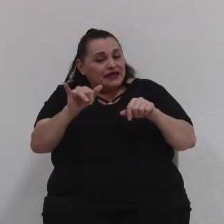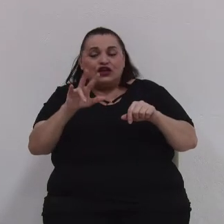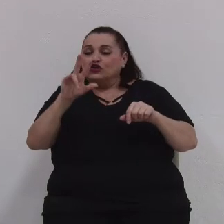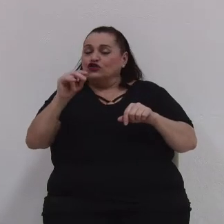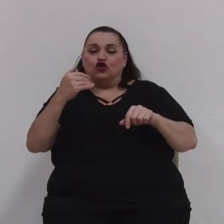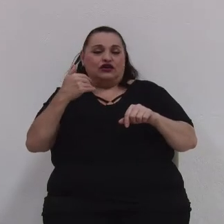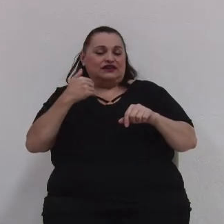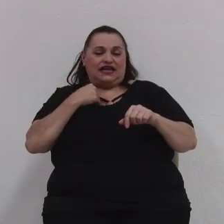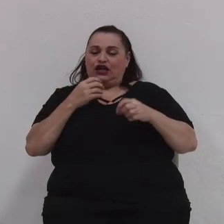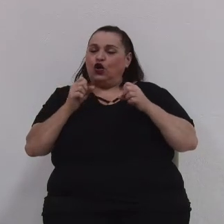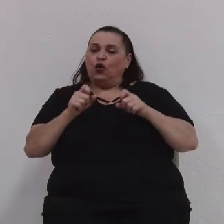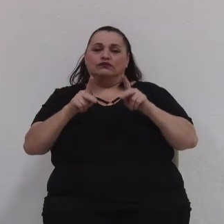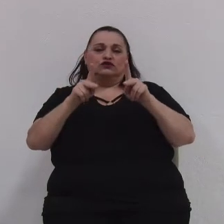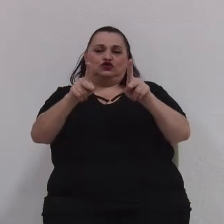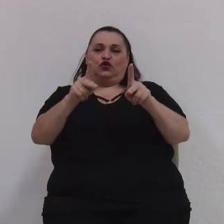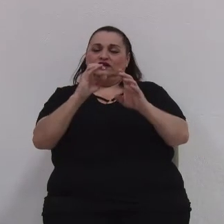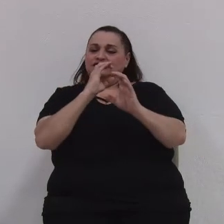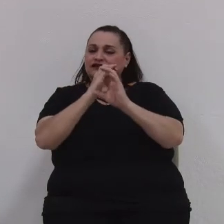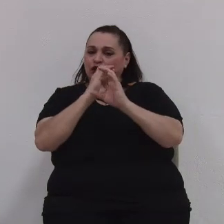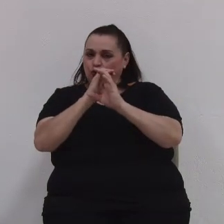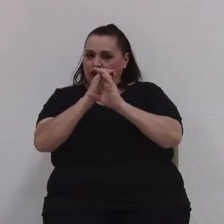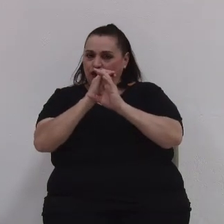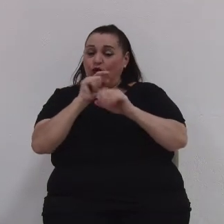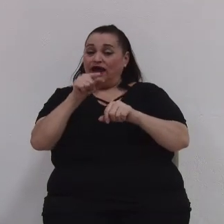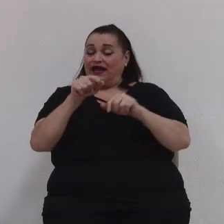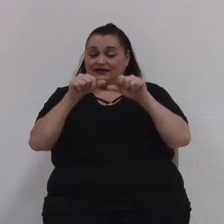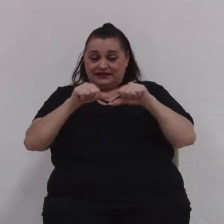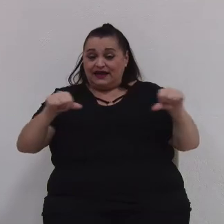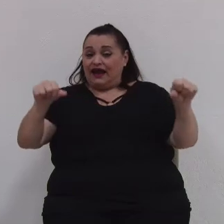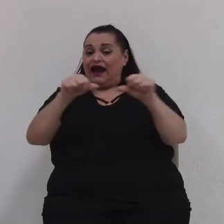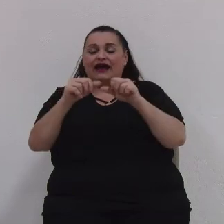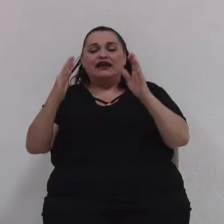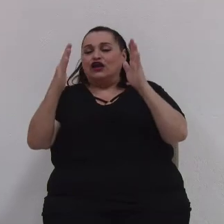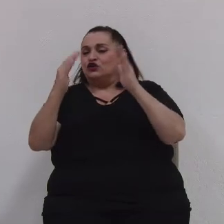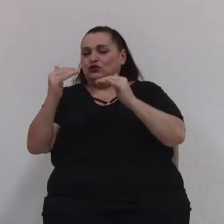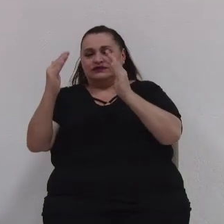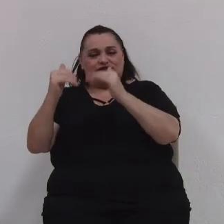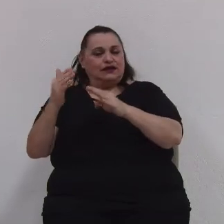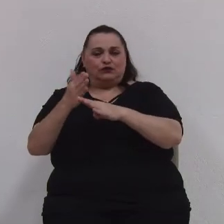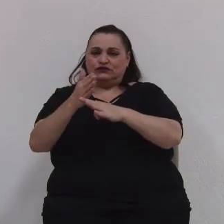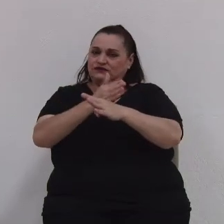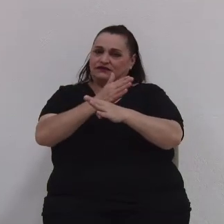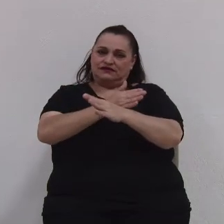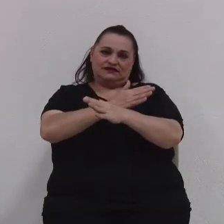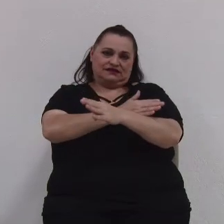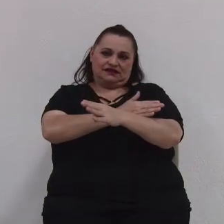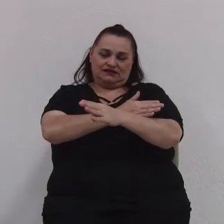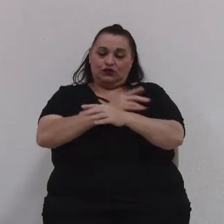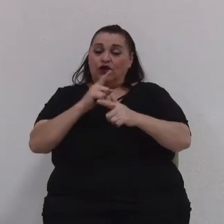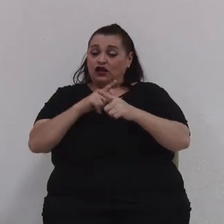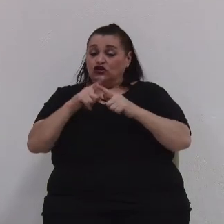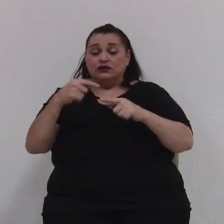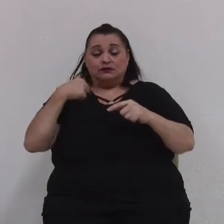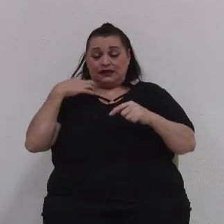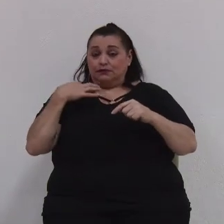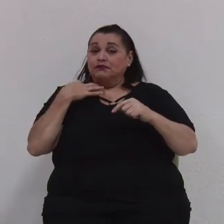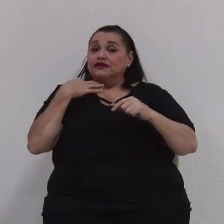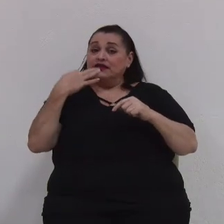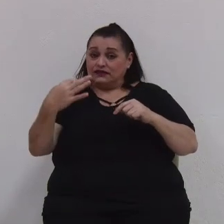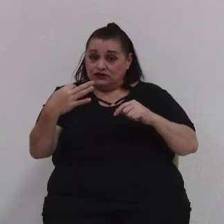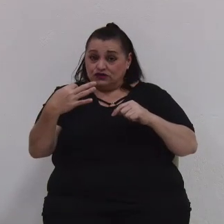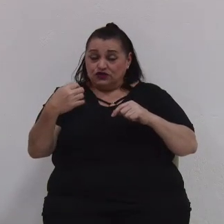tienen opciones de cuidado y en ese campo no estamos avanzando. Entonces mi invitación es,